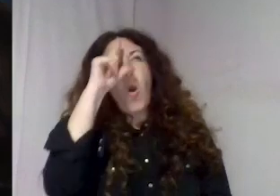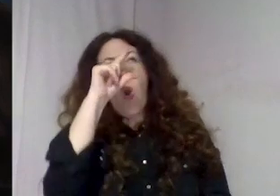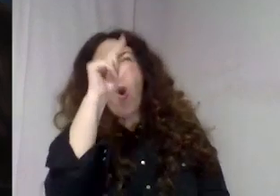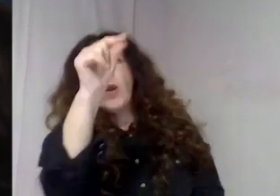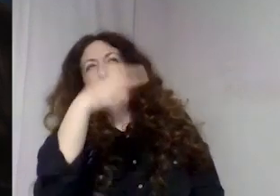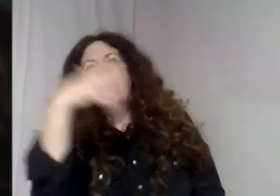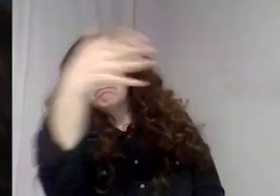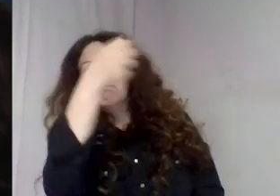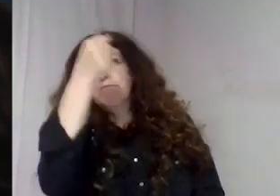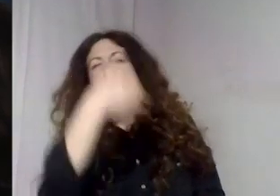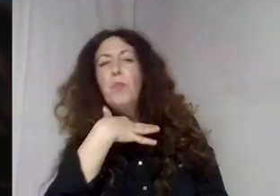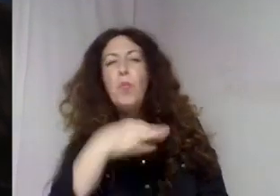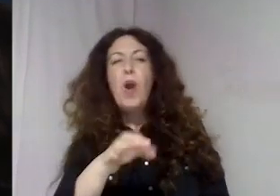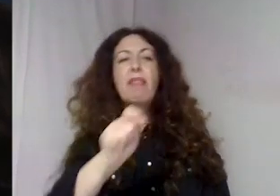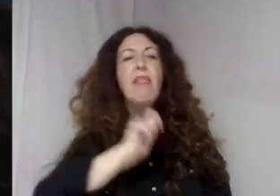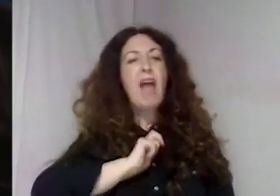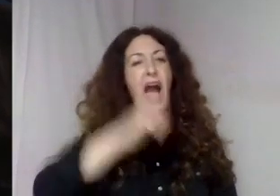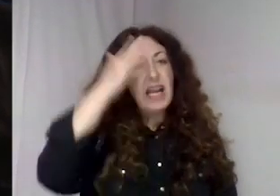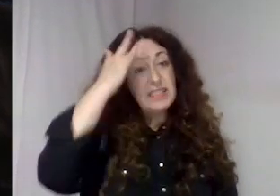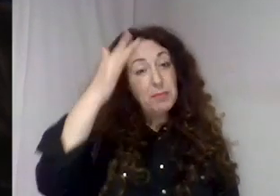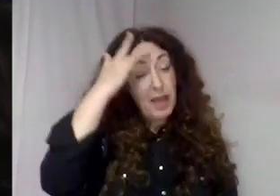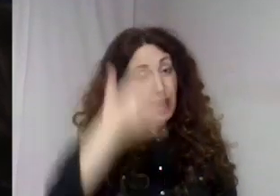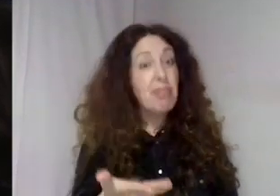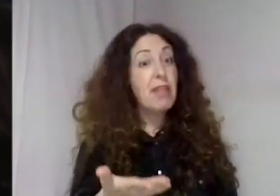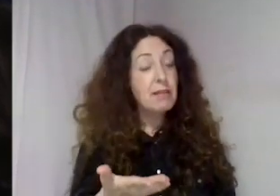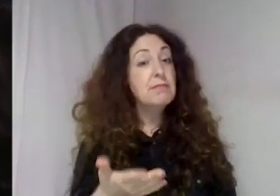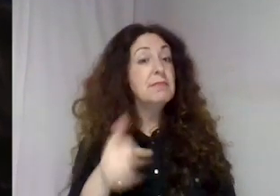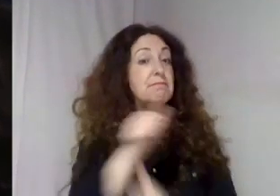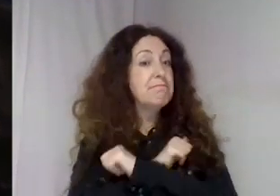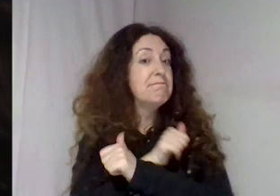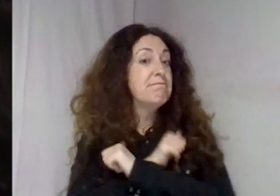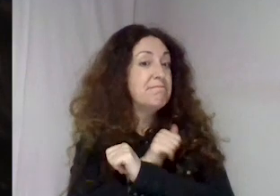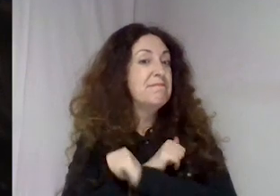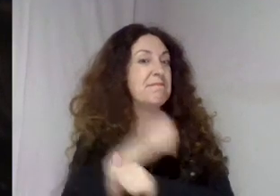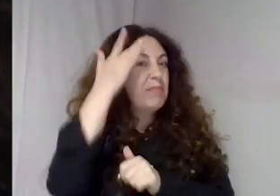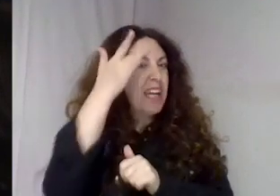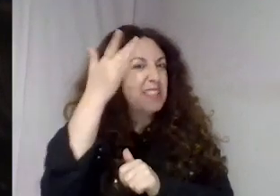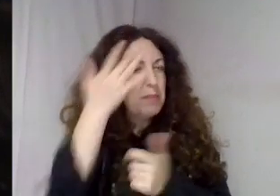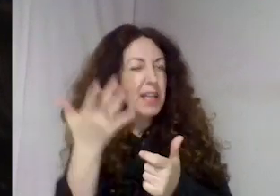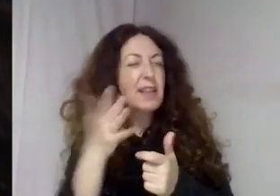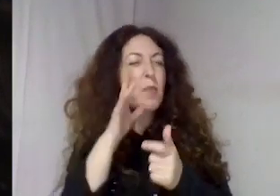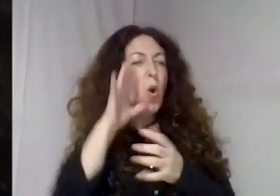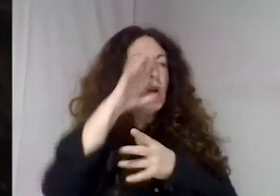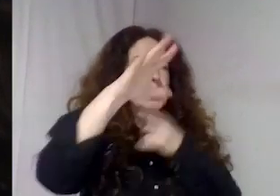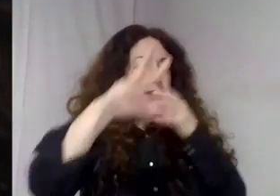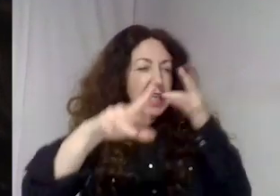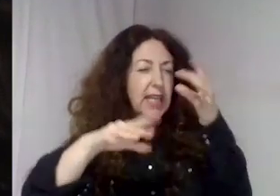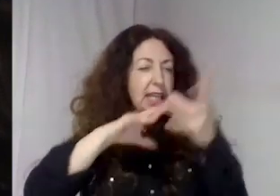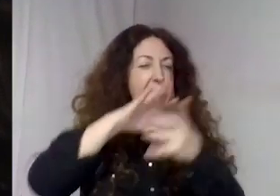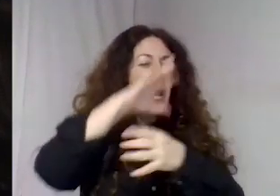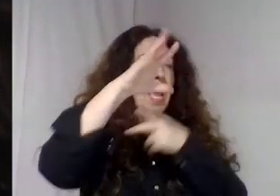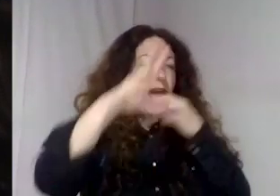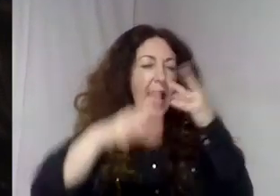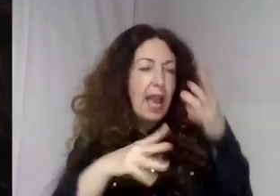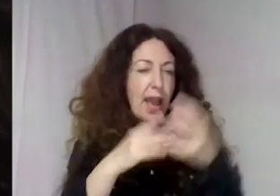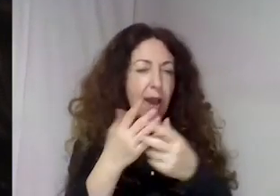los genios no me molestan. Creo que los necesito. Como también creo necesitar los héroes. Sé que no es